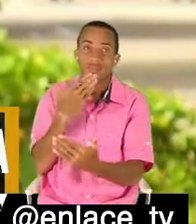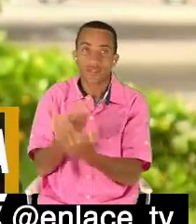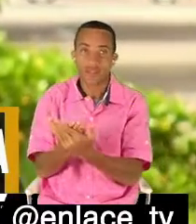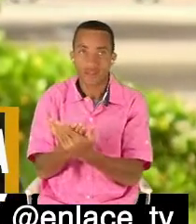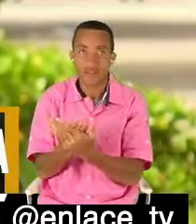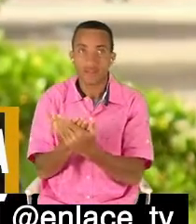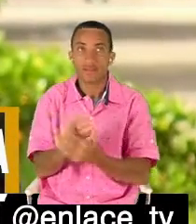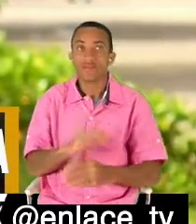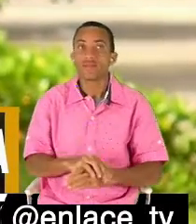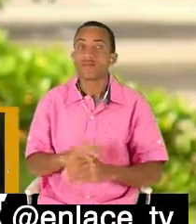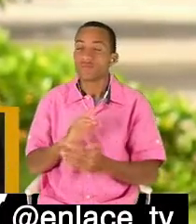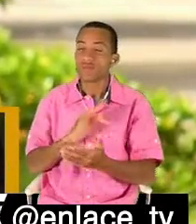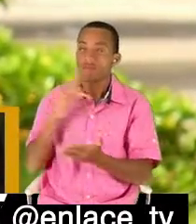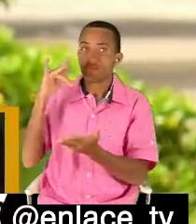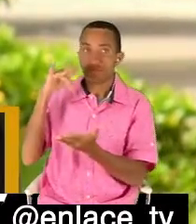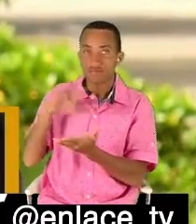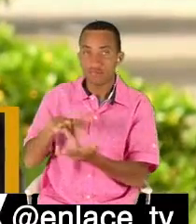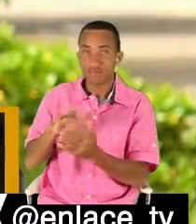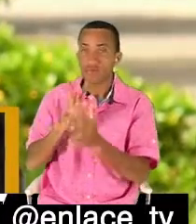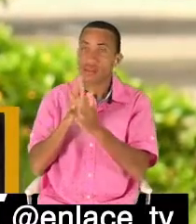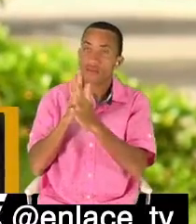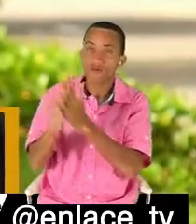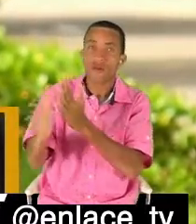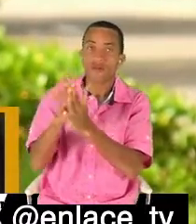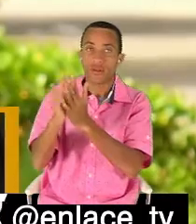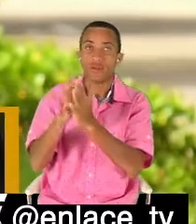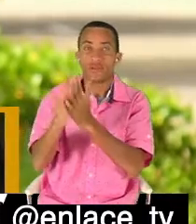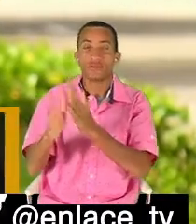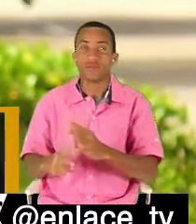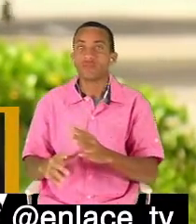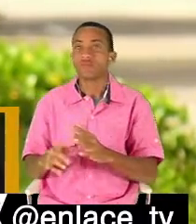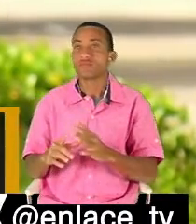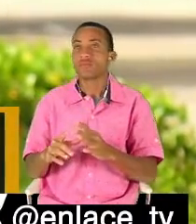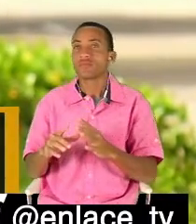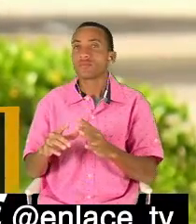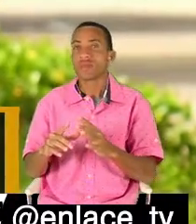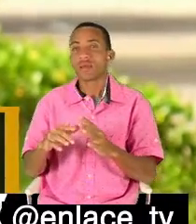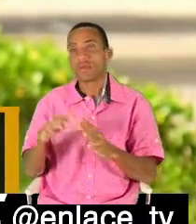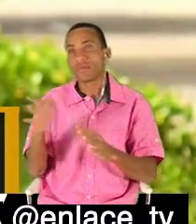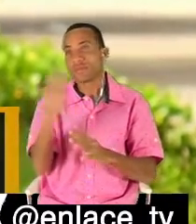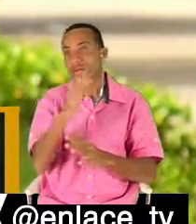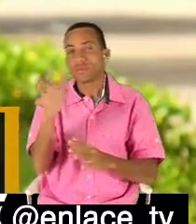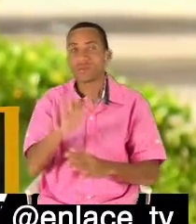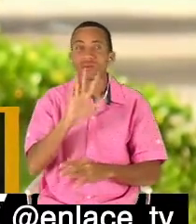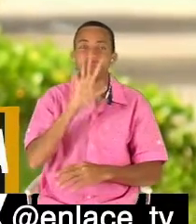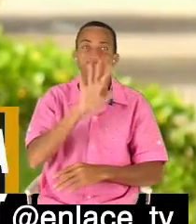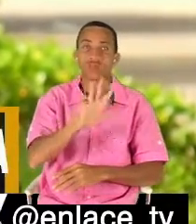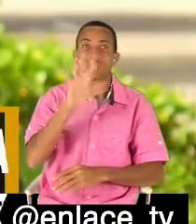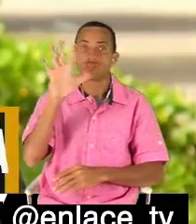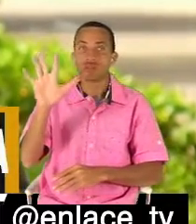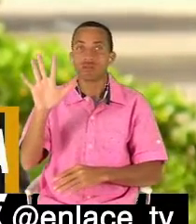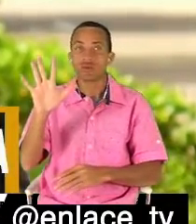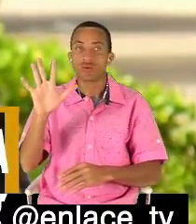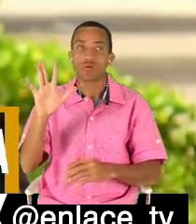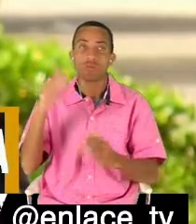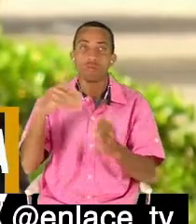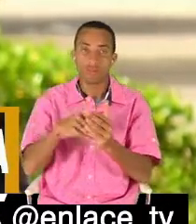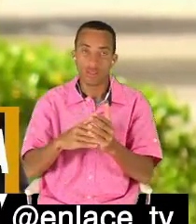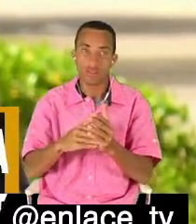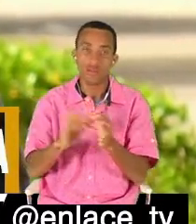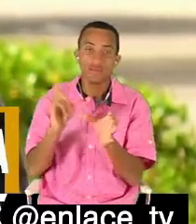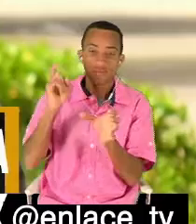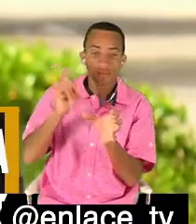tu participación para informarle a más o menos de 55 mil usuarios que tiene Comeva en